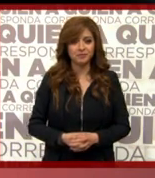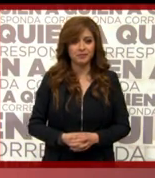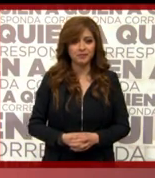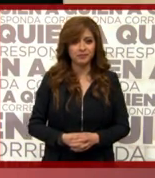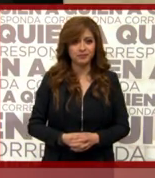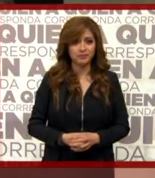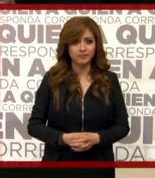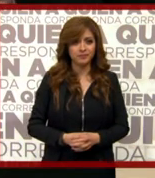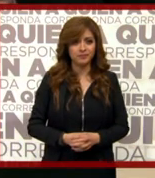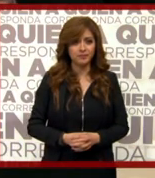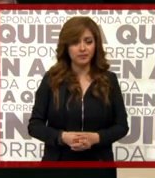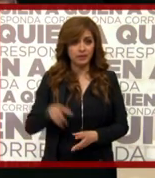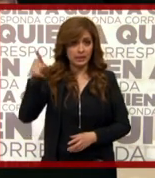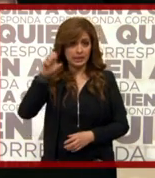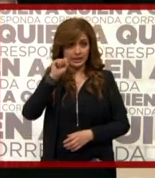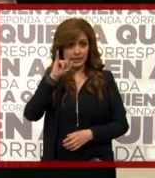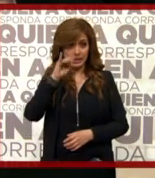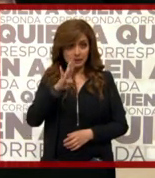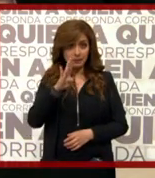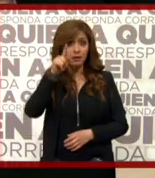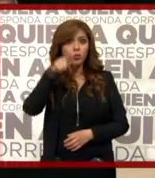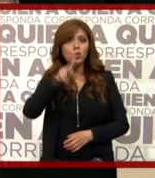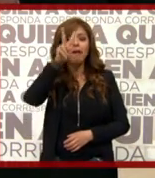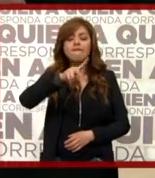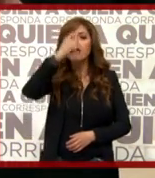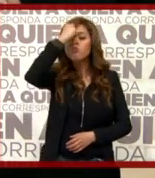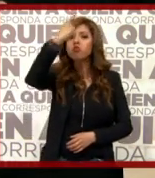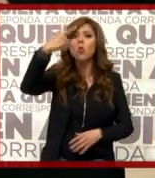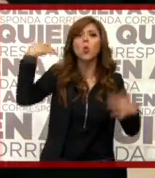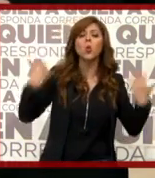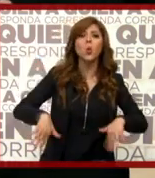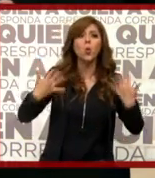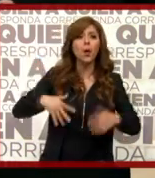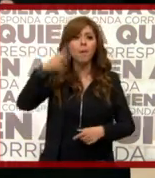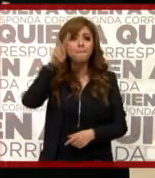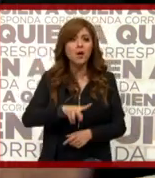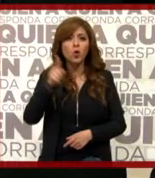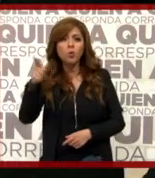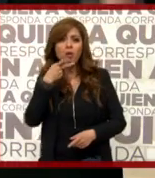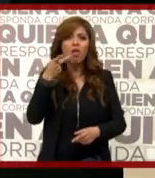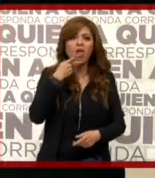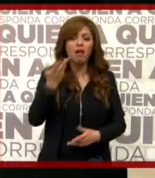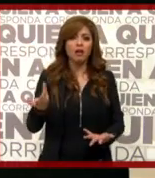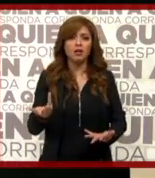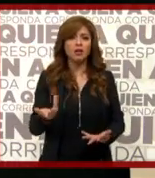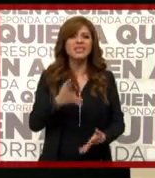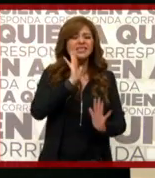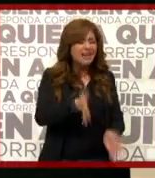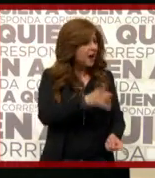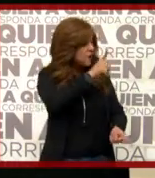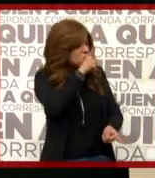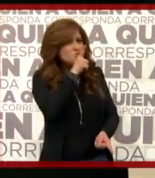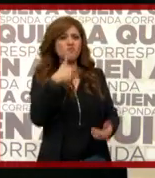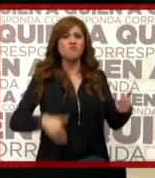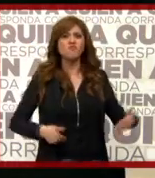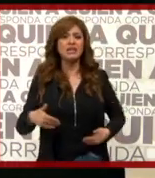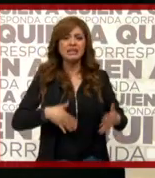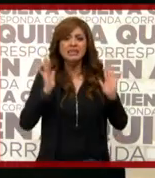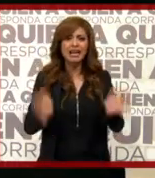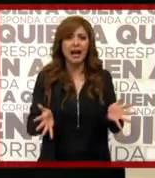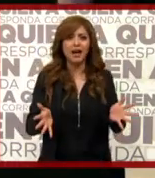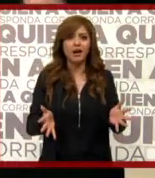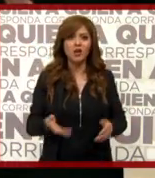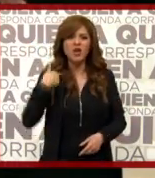bien Steve Jobs neta eres un genio Pero eres bien zón neta Cállate Gordo por